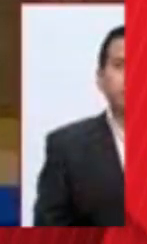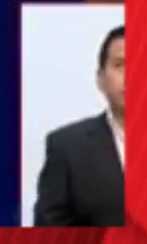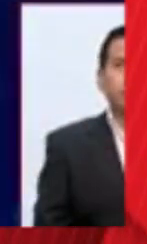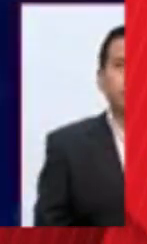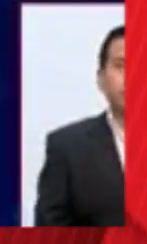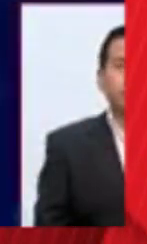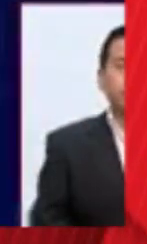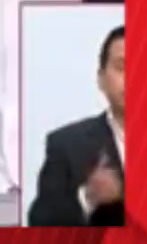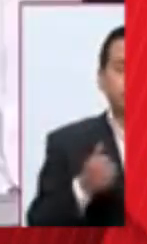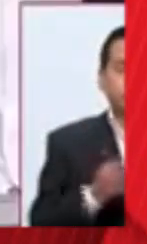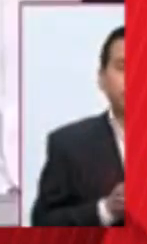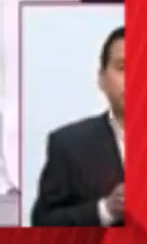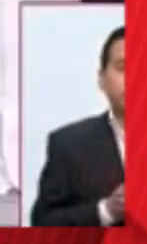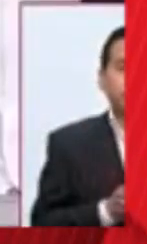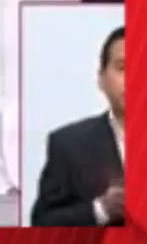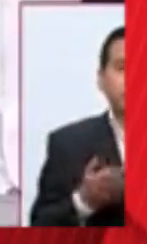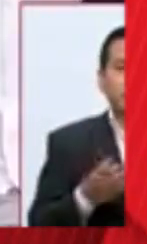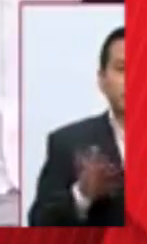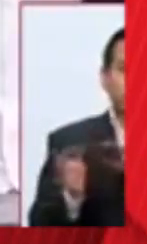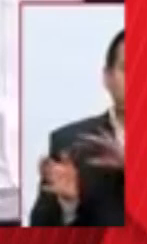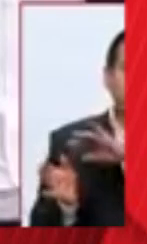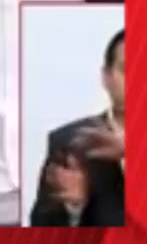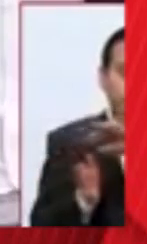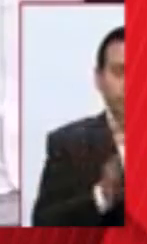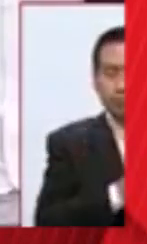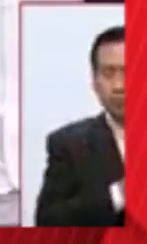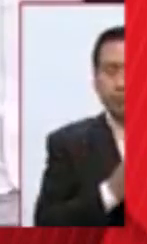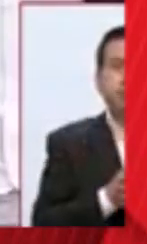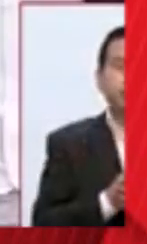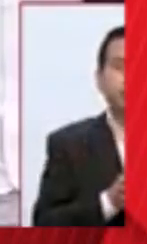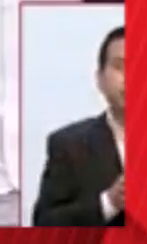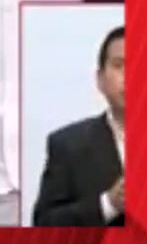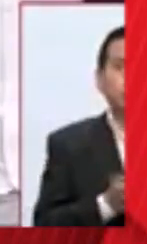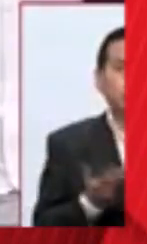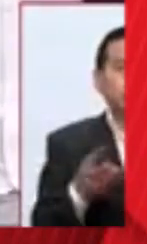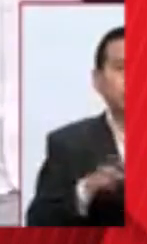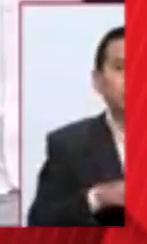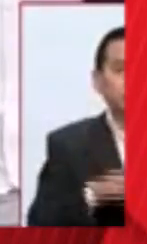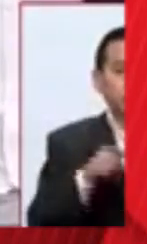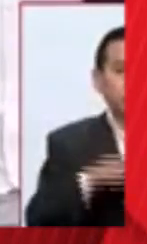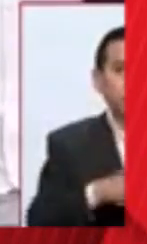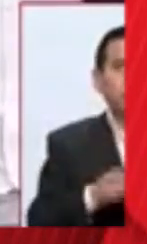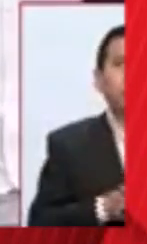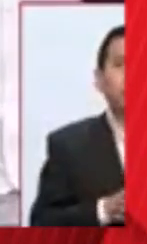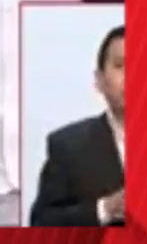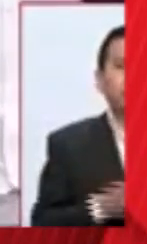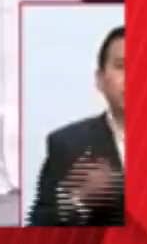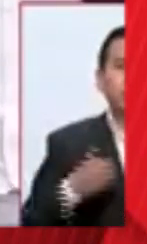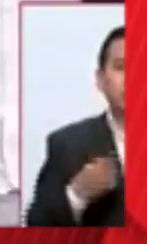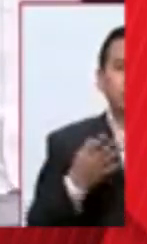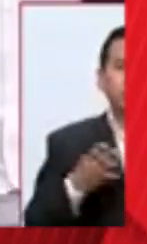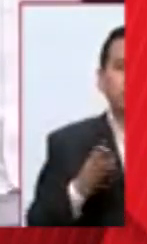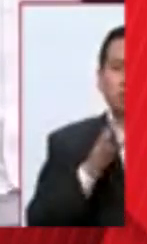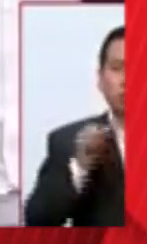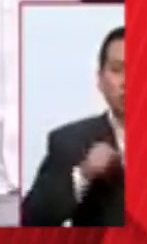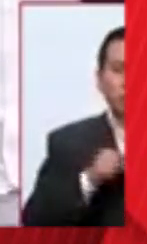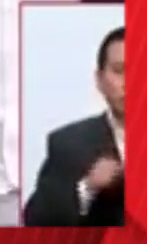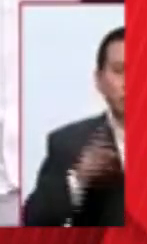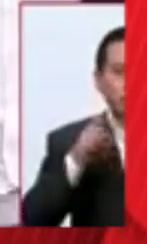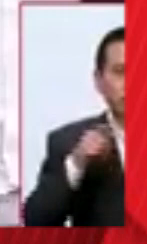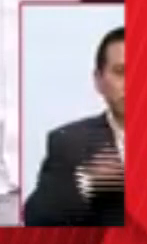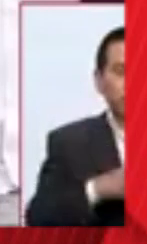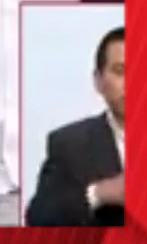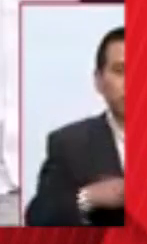Bien, me gustaría cambiar de tema porque indudablemente de esto hay muchísimo para seguir analizando.